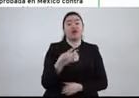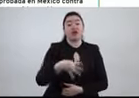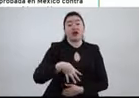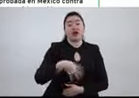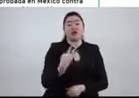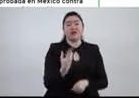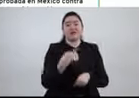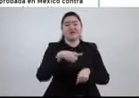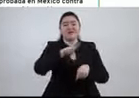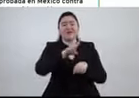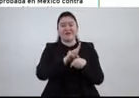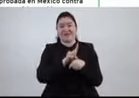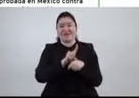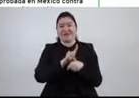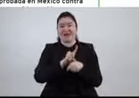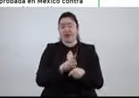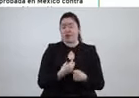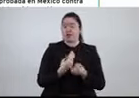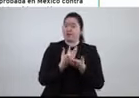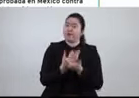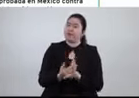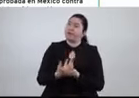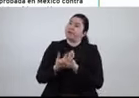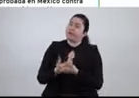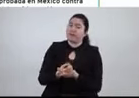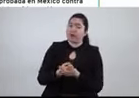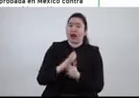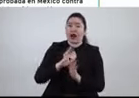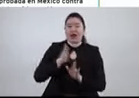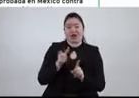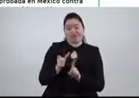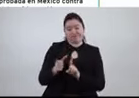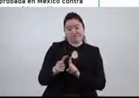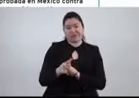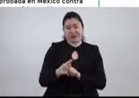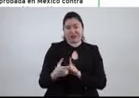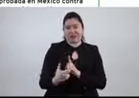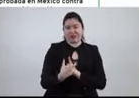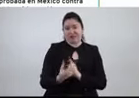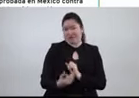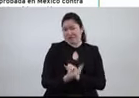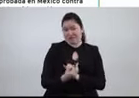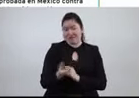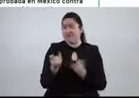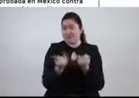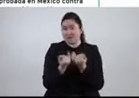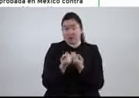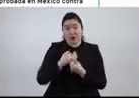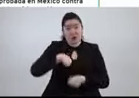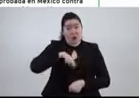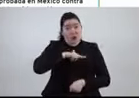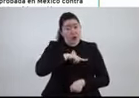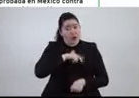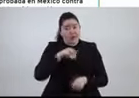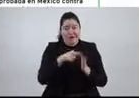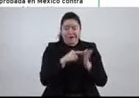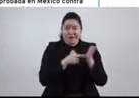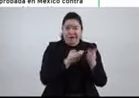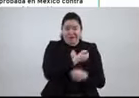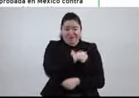protección. En todo caso, debemos seguir manteniendo los cuidados para evitar